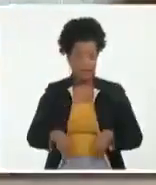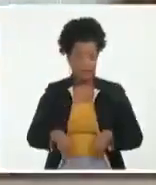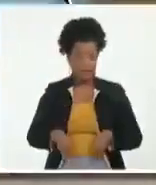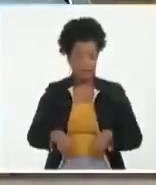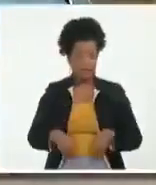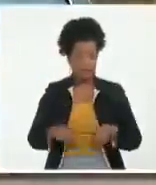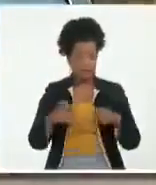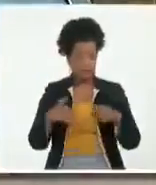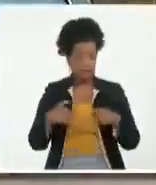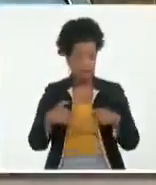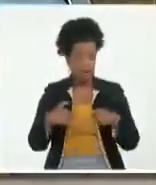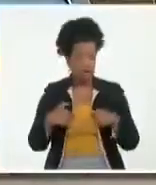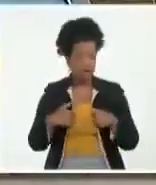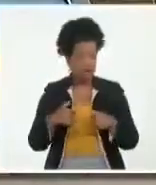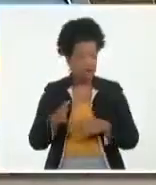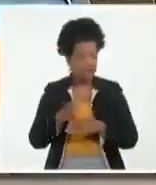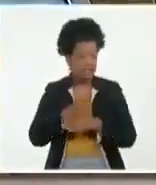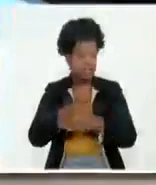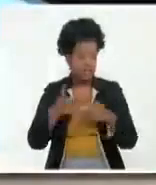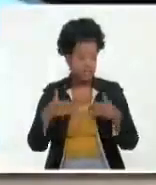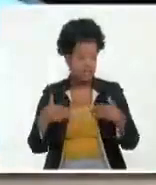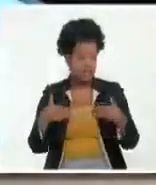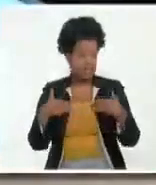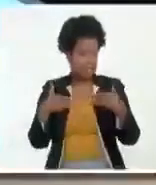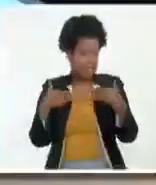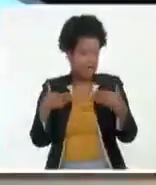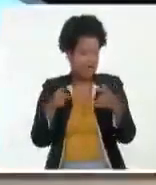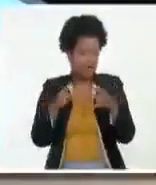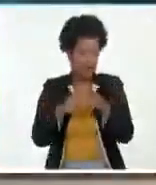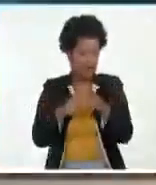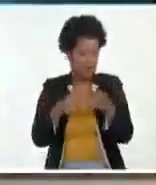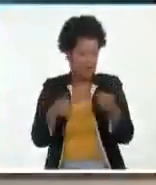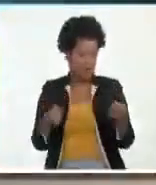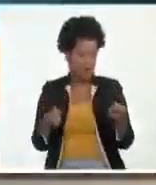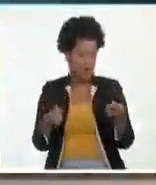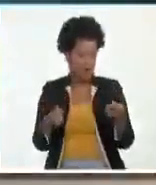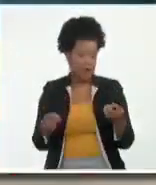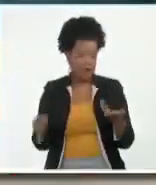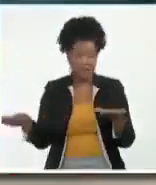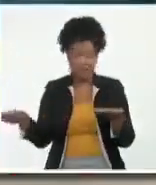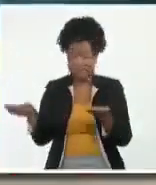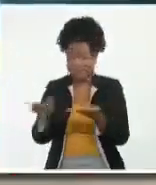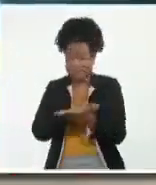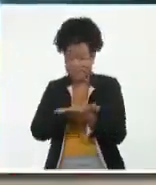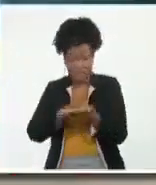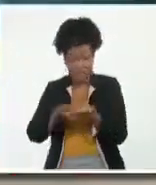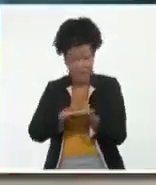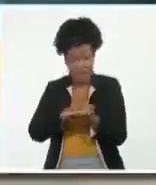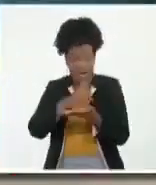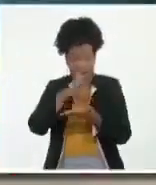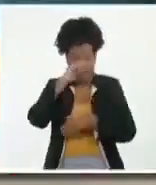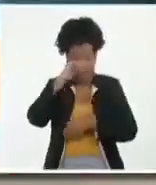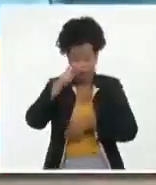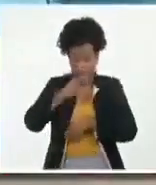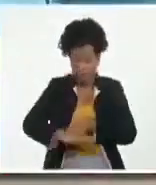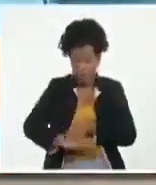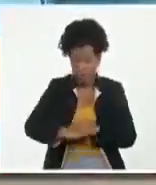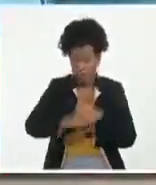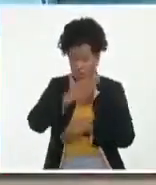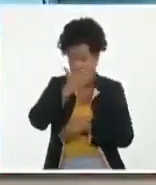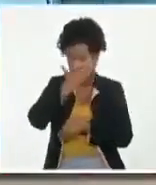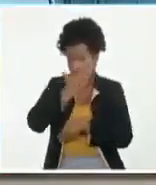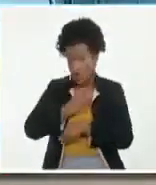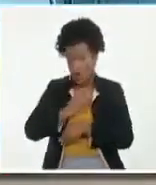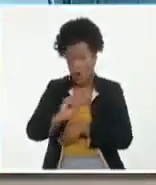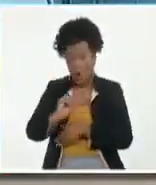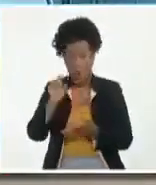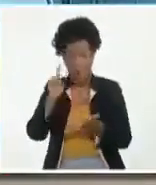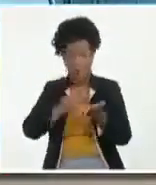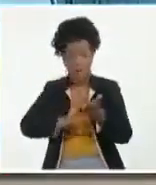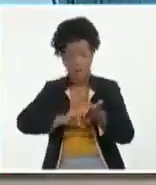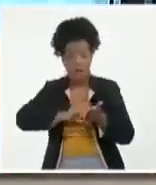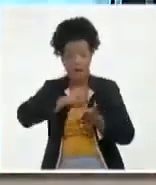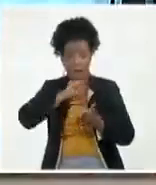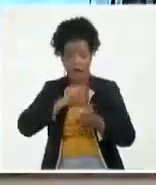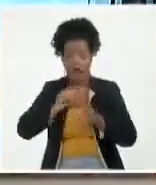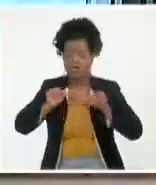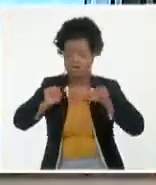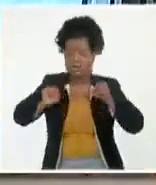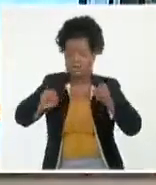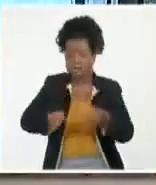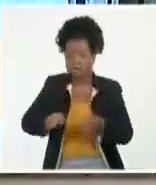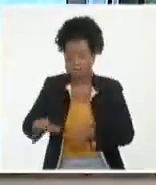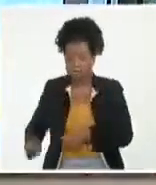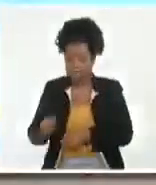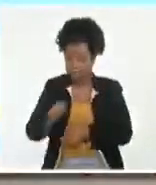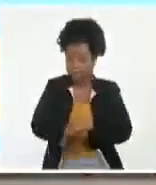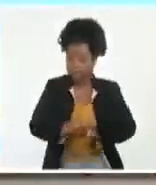palabra, voluntarios, porque nadie, ni niño, ni adolescente, ni padre, va obligado a poner su